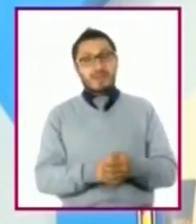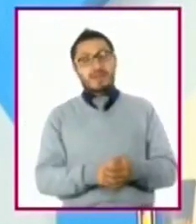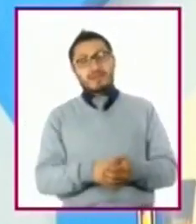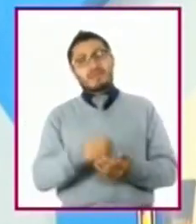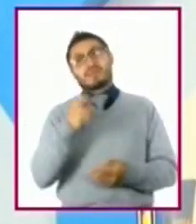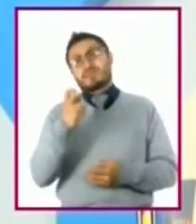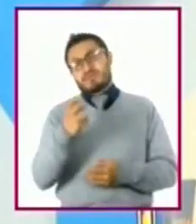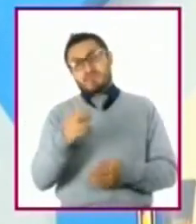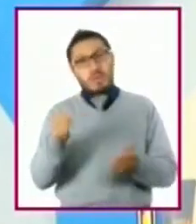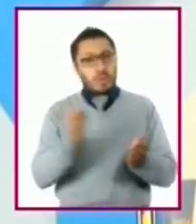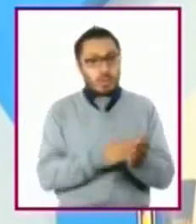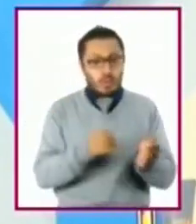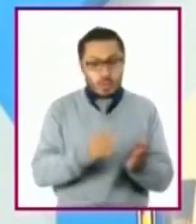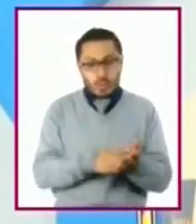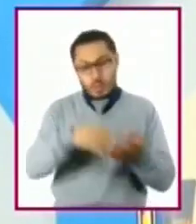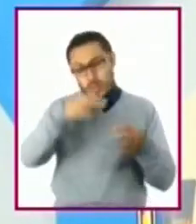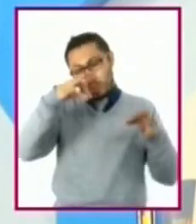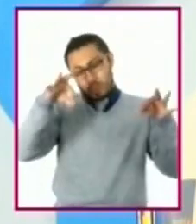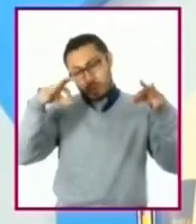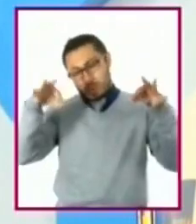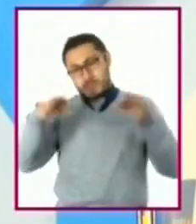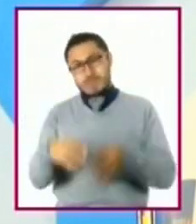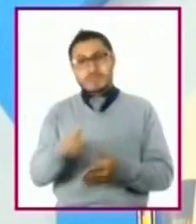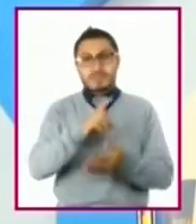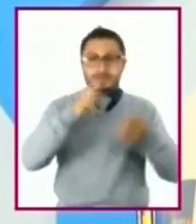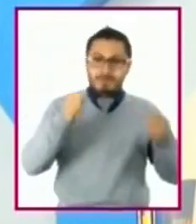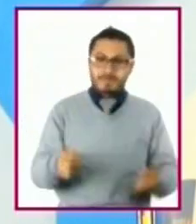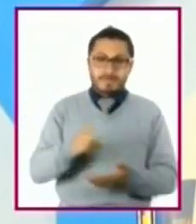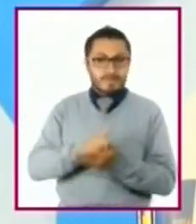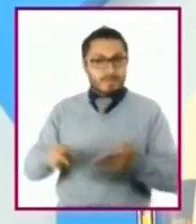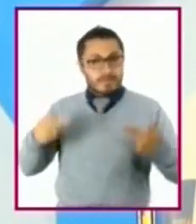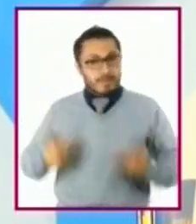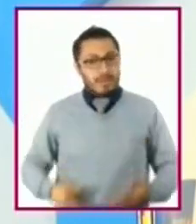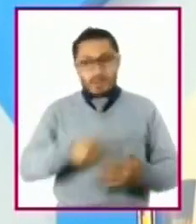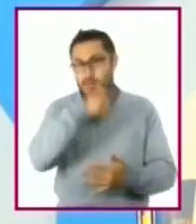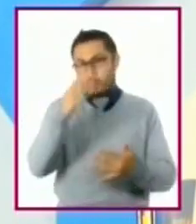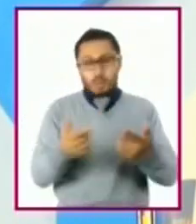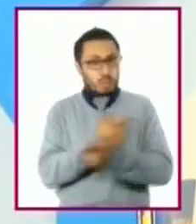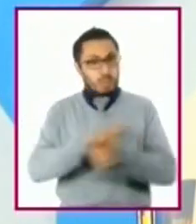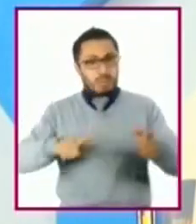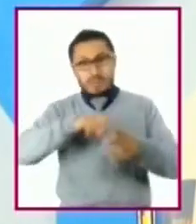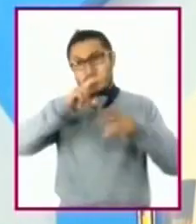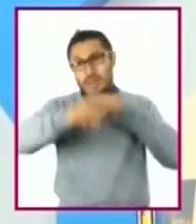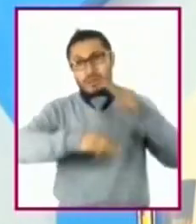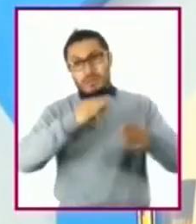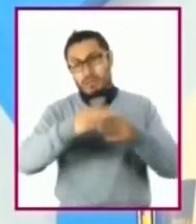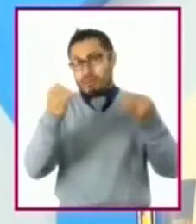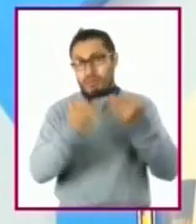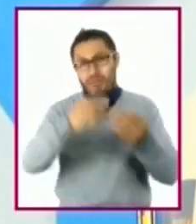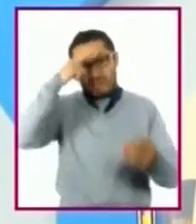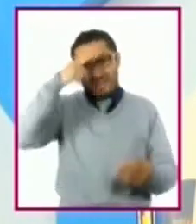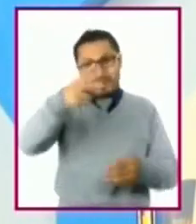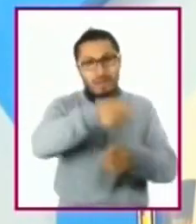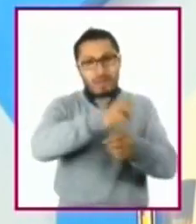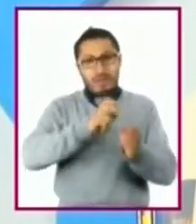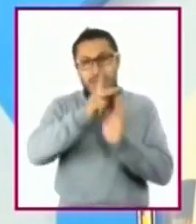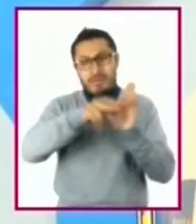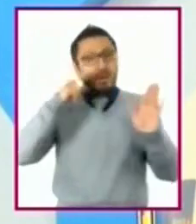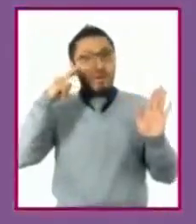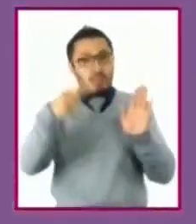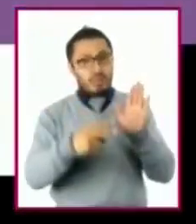que garantizan los derechos humanos y las libertades, tanto en el mundo como en México, te invito a ver el siguiente video.